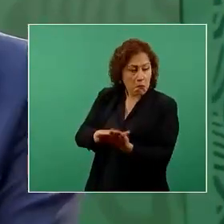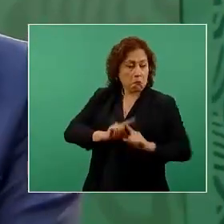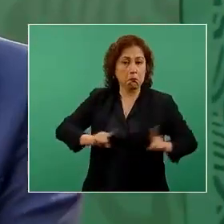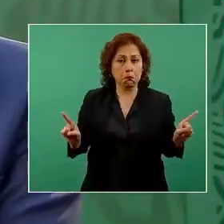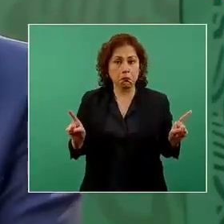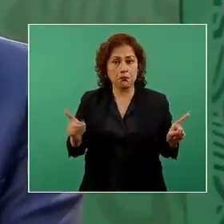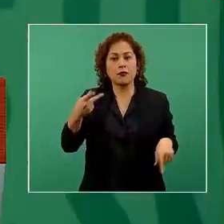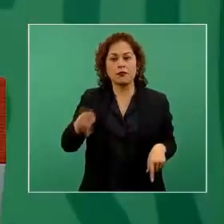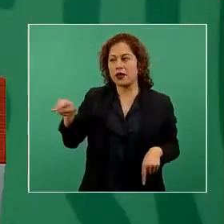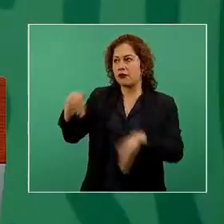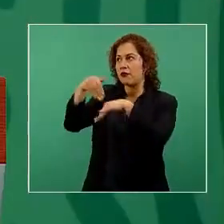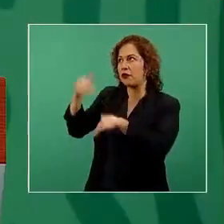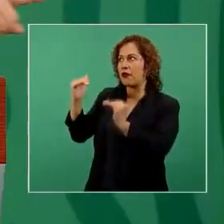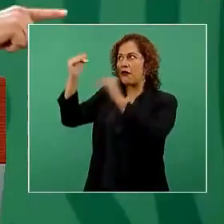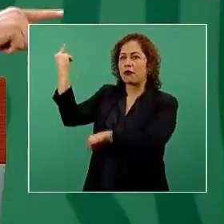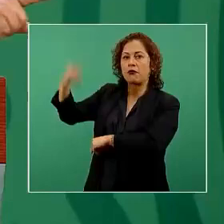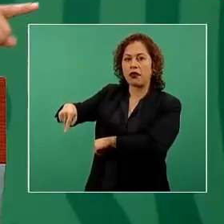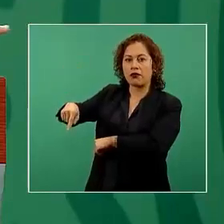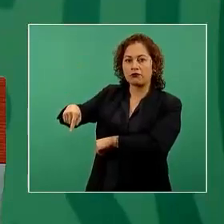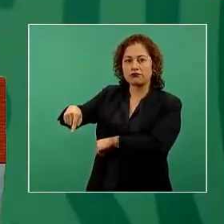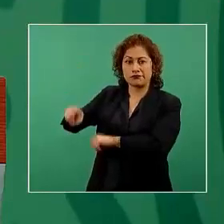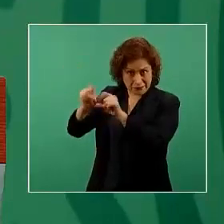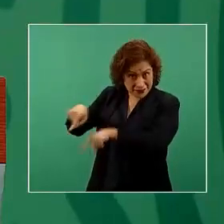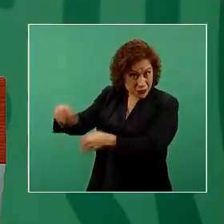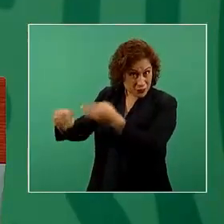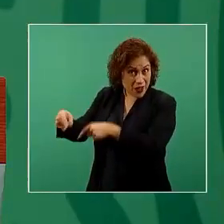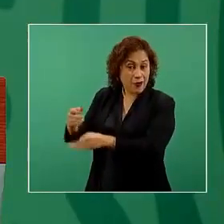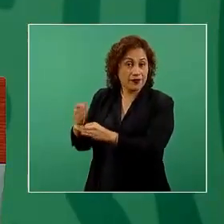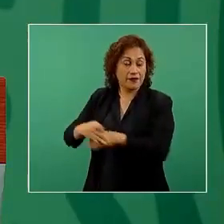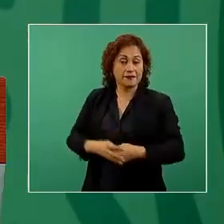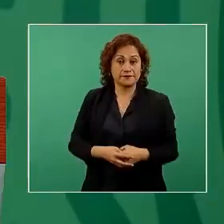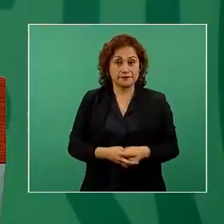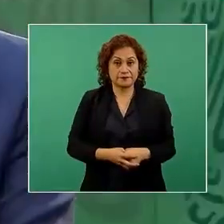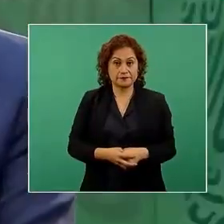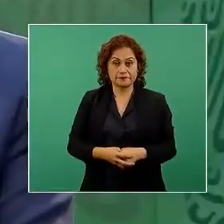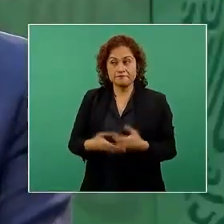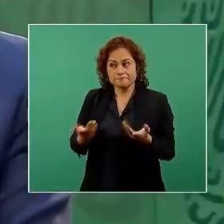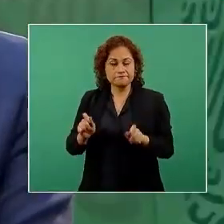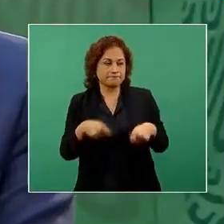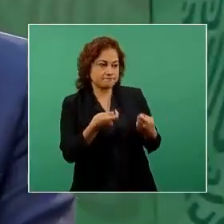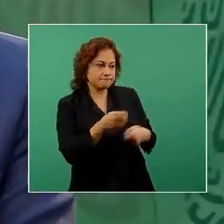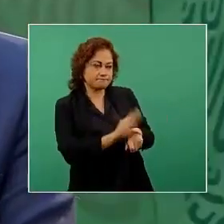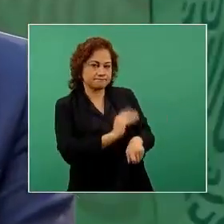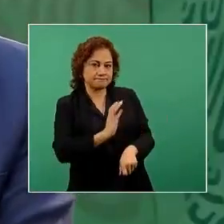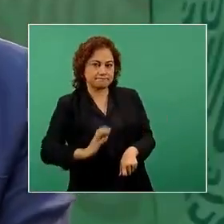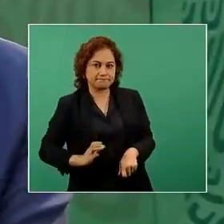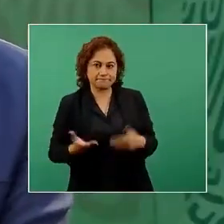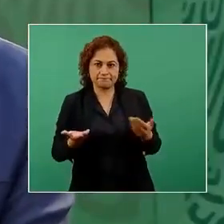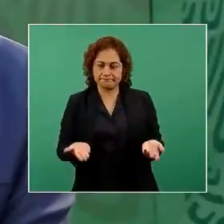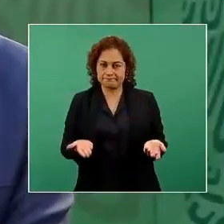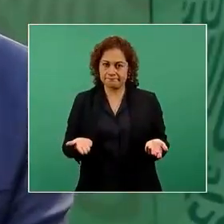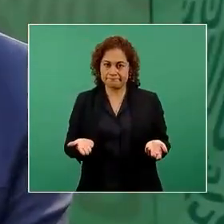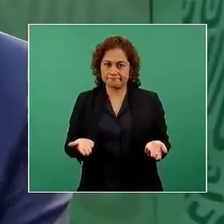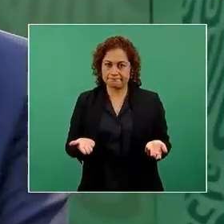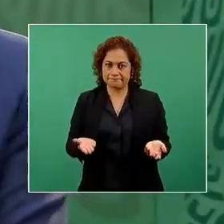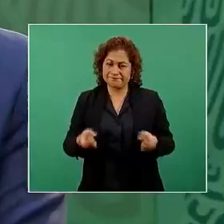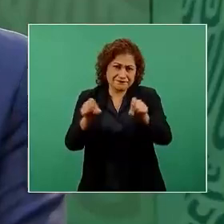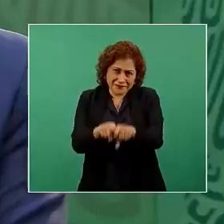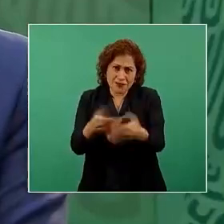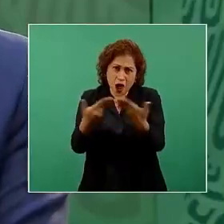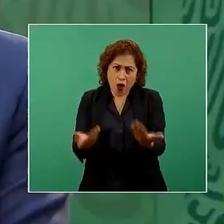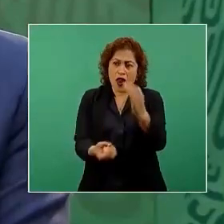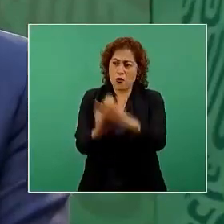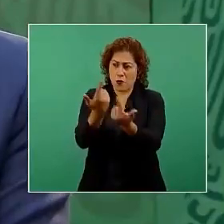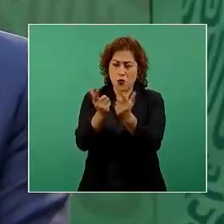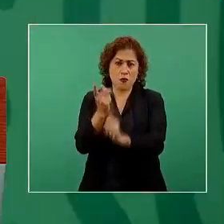ordenaron, a los mismos que están ahora, le dieron el registro. Y lo mismo en el caso de los nuevos partidos.